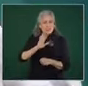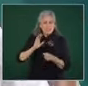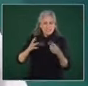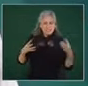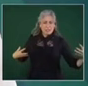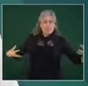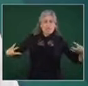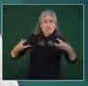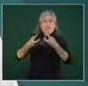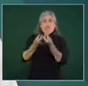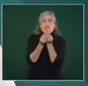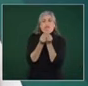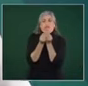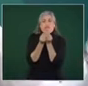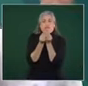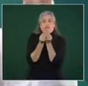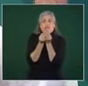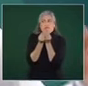cóctel